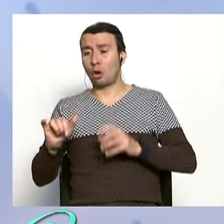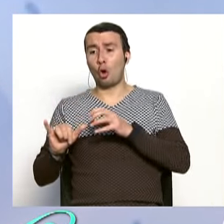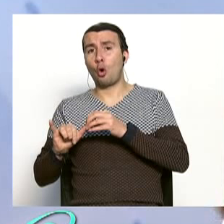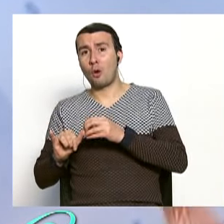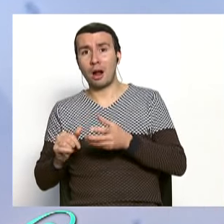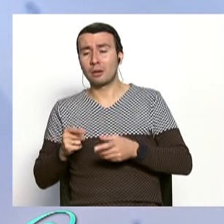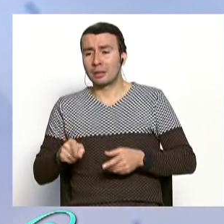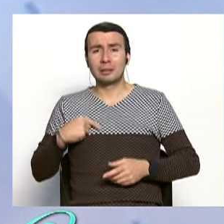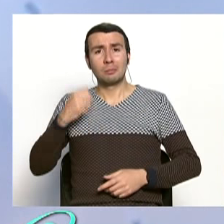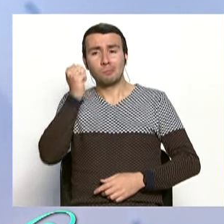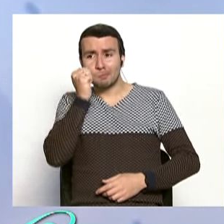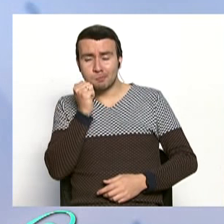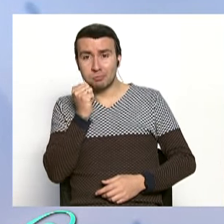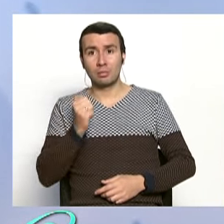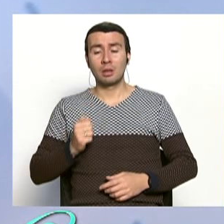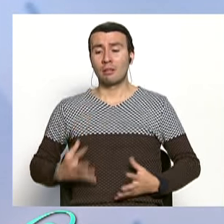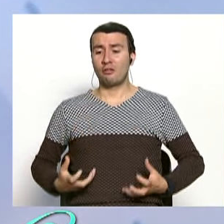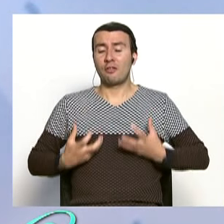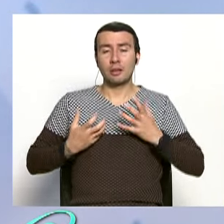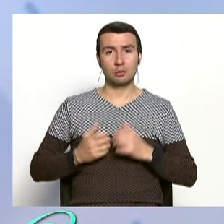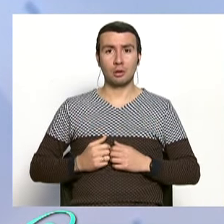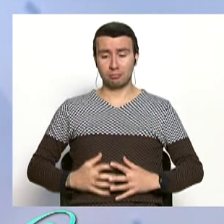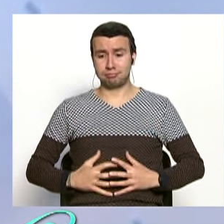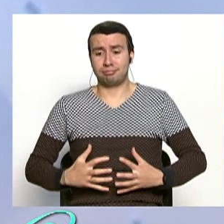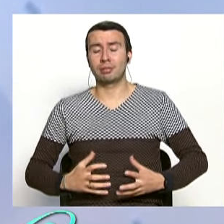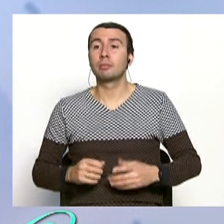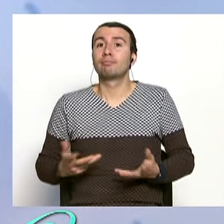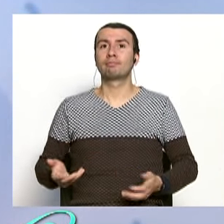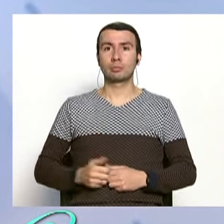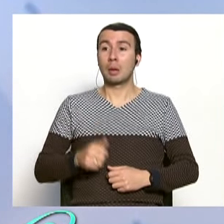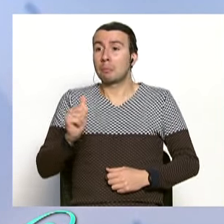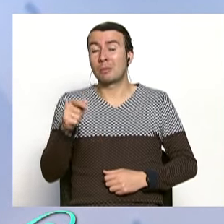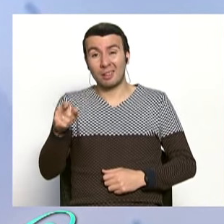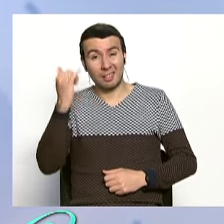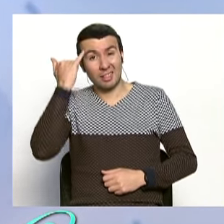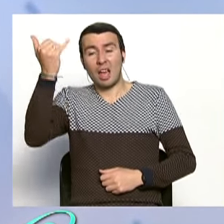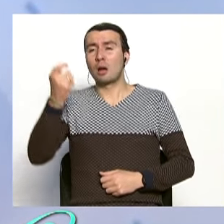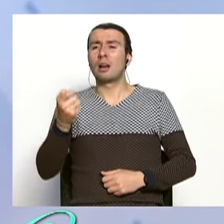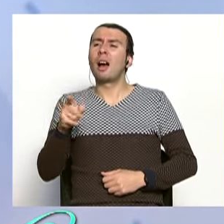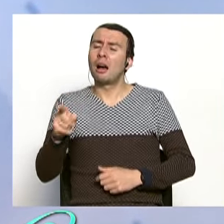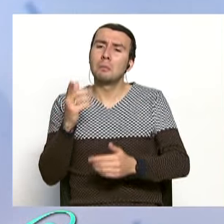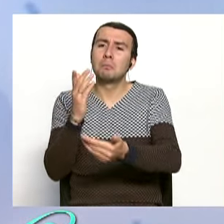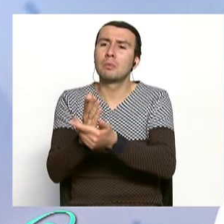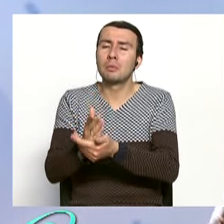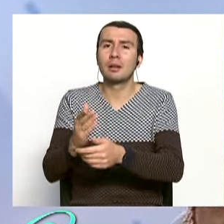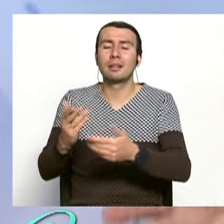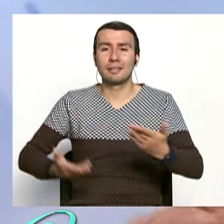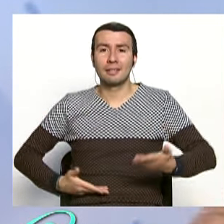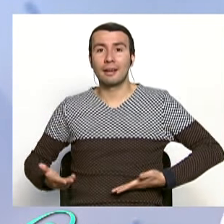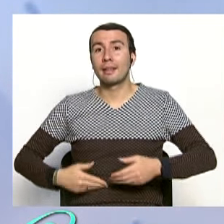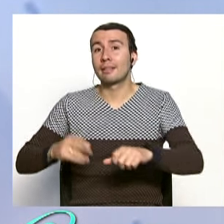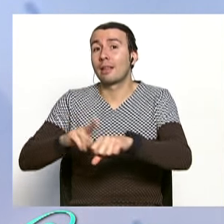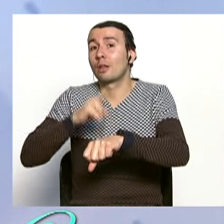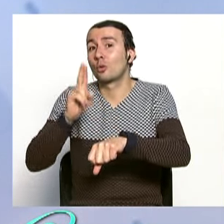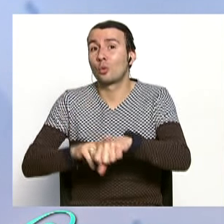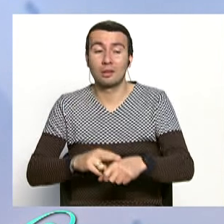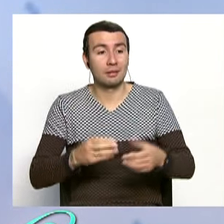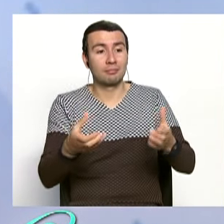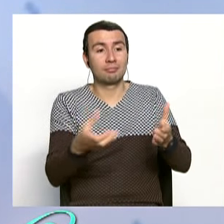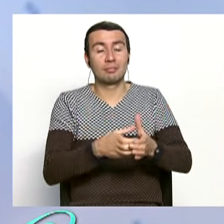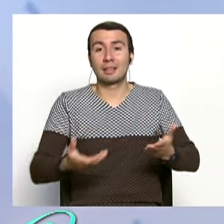infección que una inflamación en fin infortunadamente entonces la persona llega a la tienda naturista llega la droguería